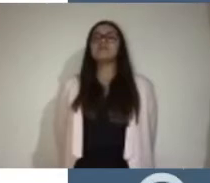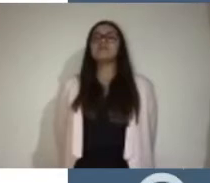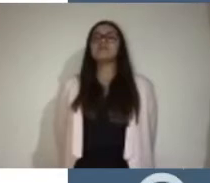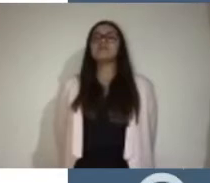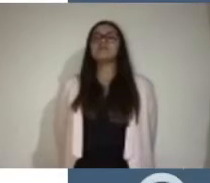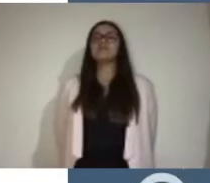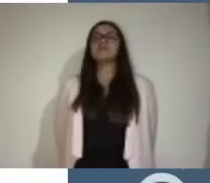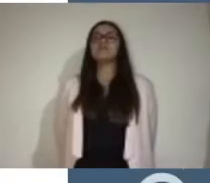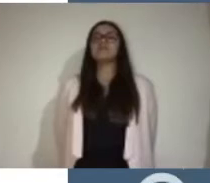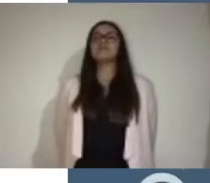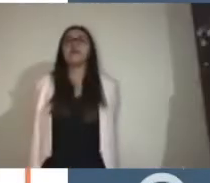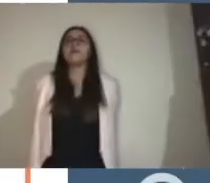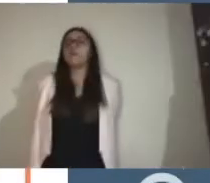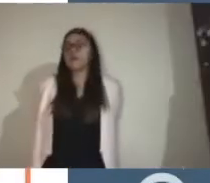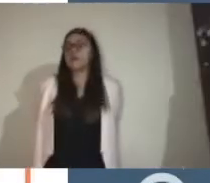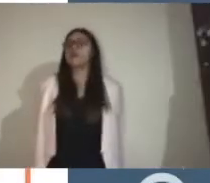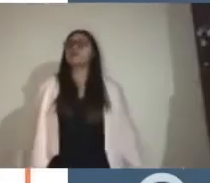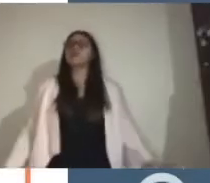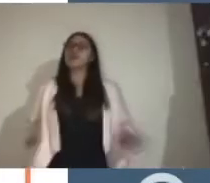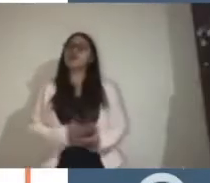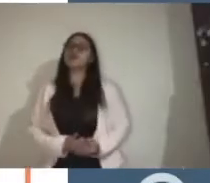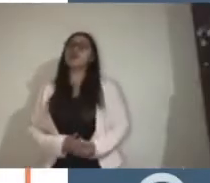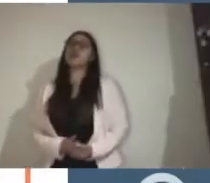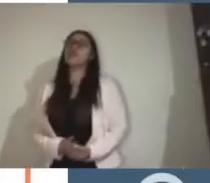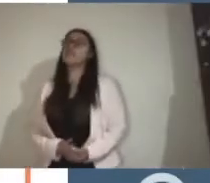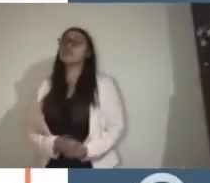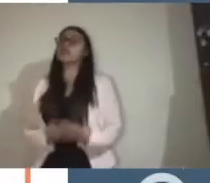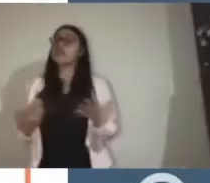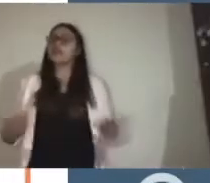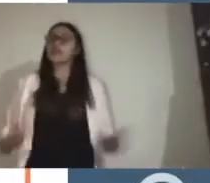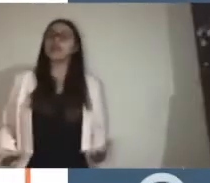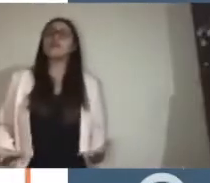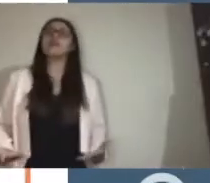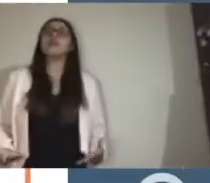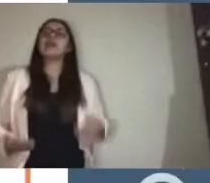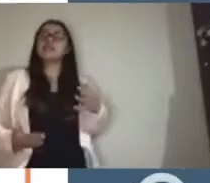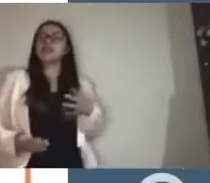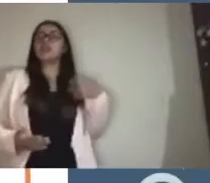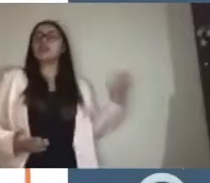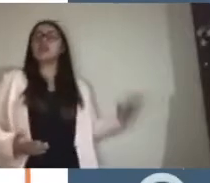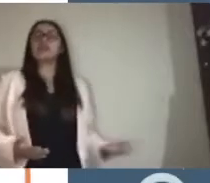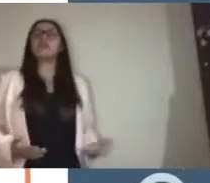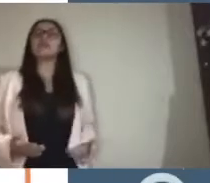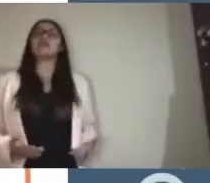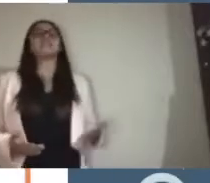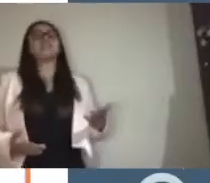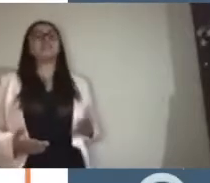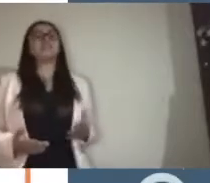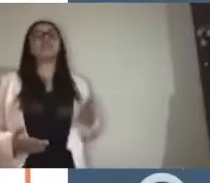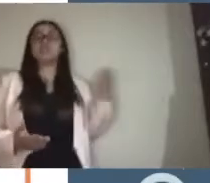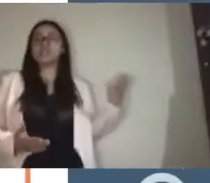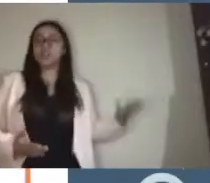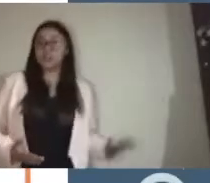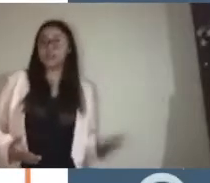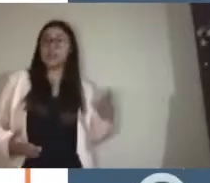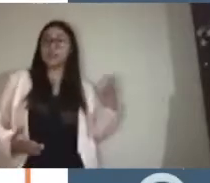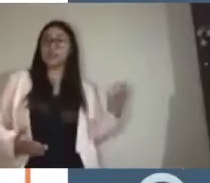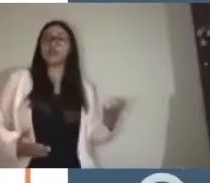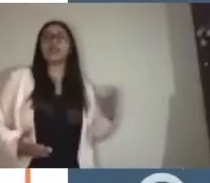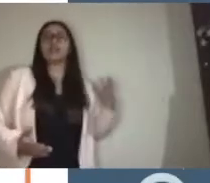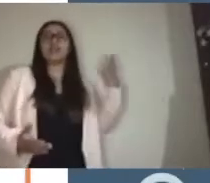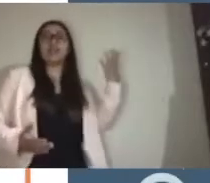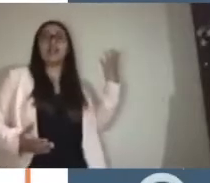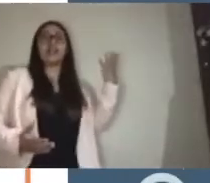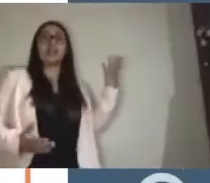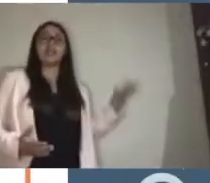prematuramente por cáncer de colon. Bueno, entonces, en cuanto al análisis multivariado, esto lo realizaron para ver si esas asociaciones que nos